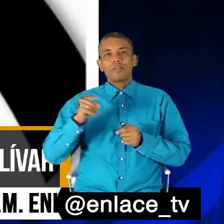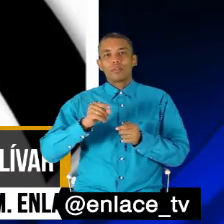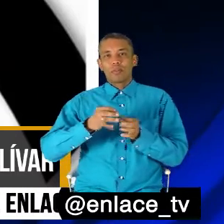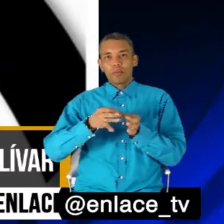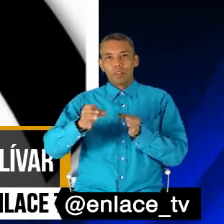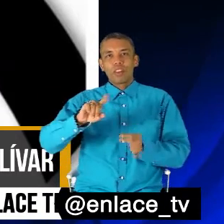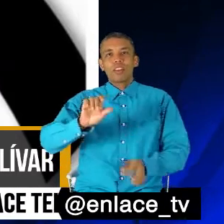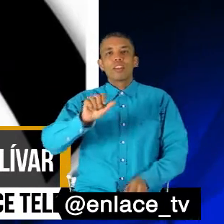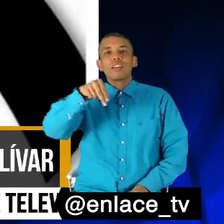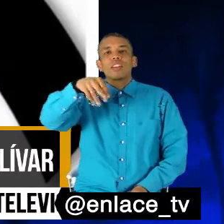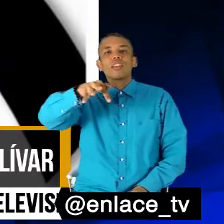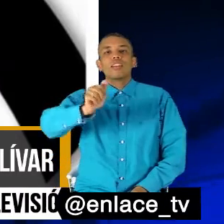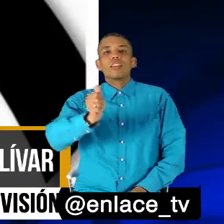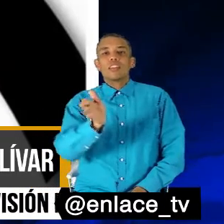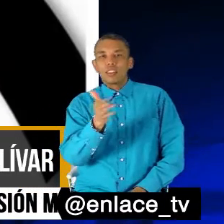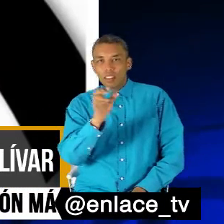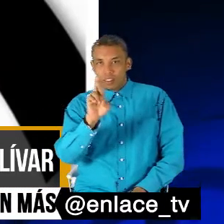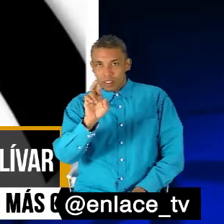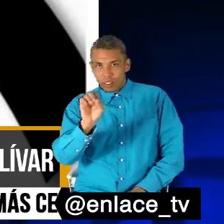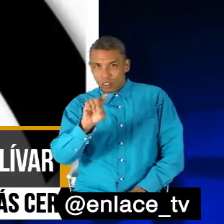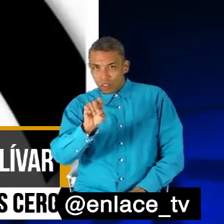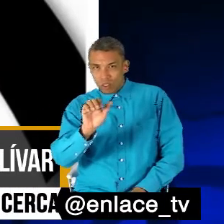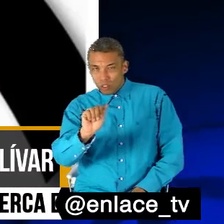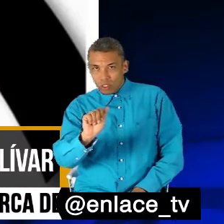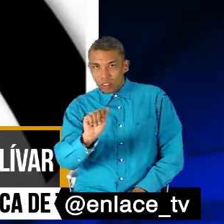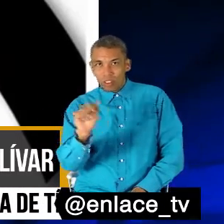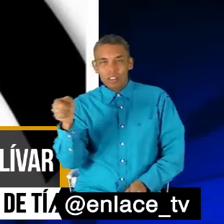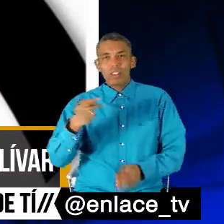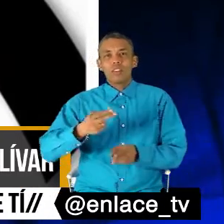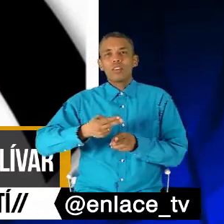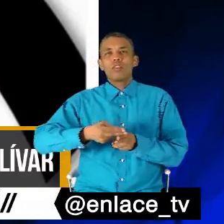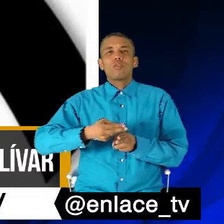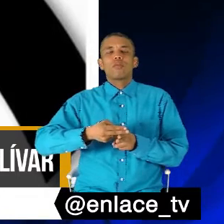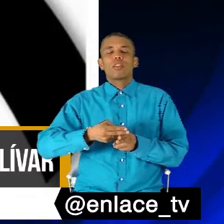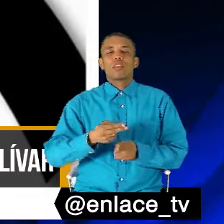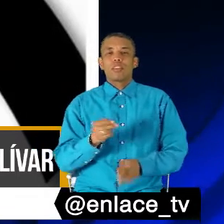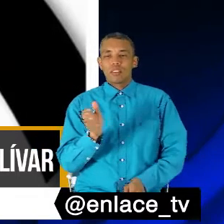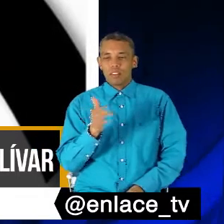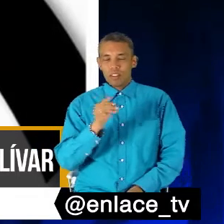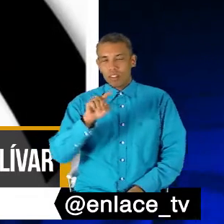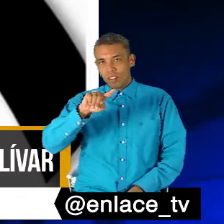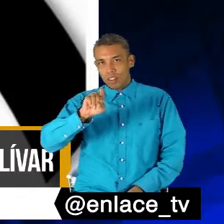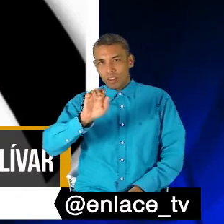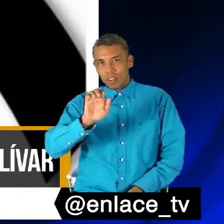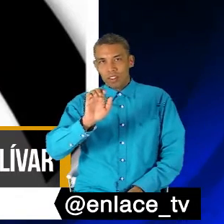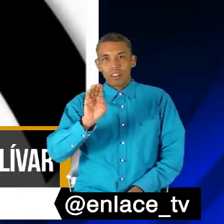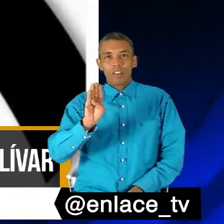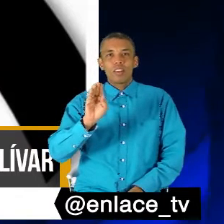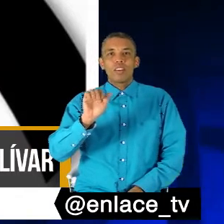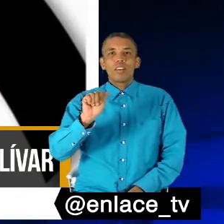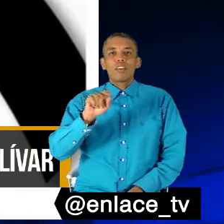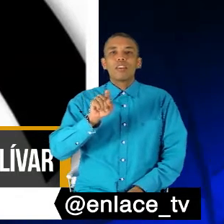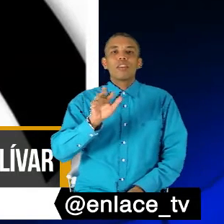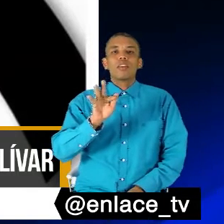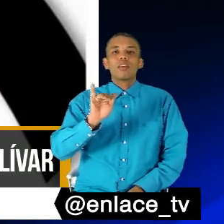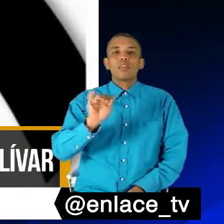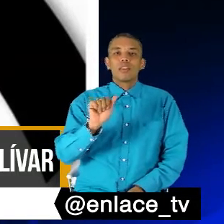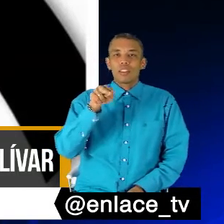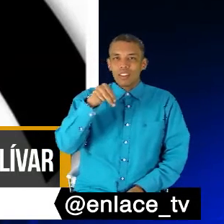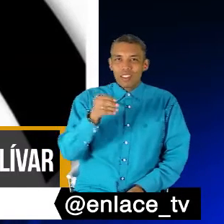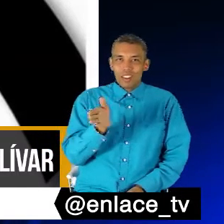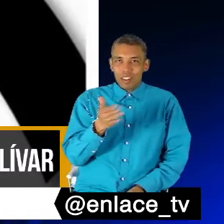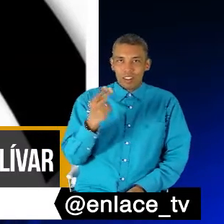el sur de Bolívar. El patrullero que falleció en estos hechos fue identificado como Sebastián Sánchez Fernández, quien llevaba 2 años en